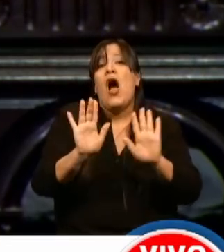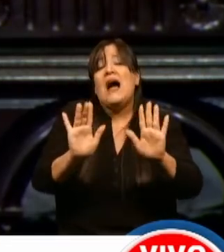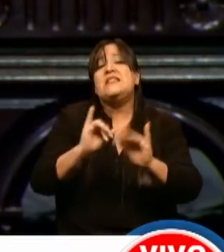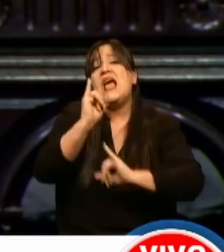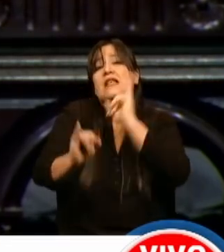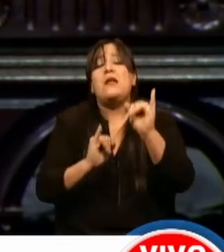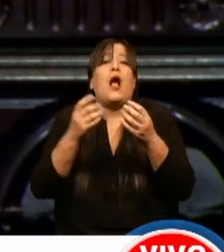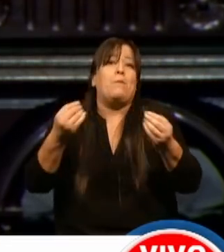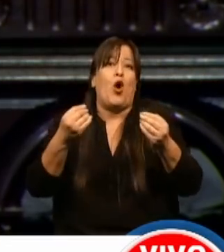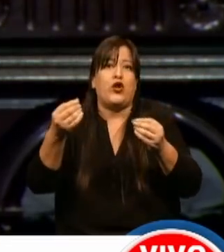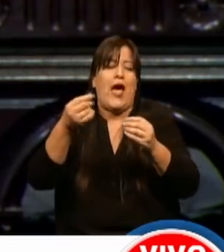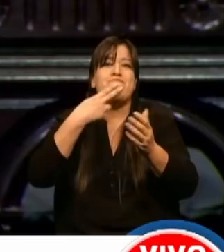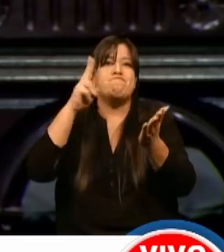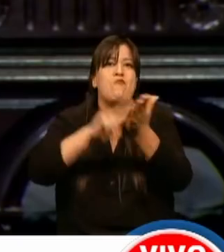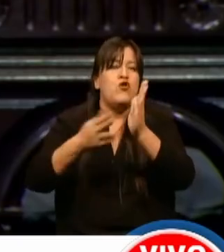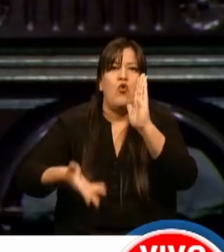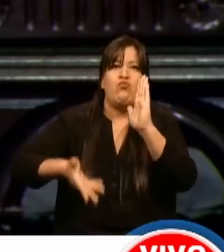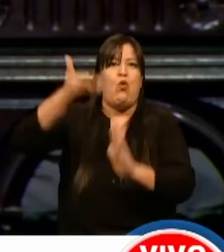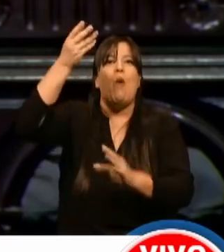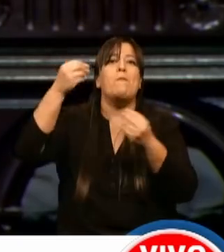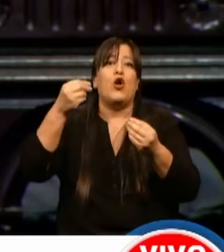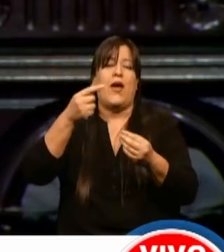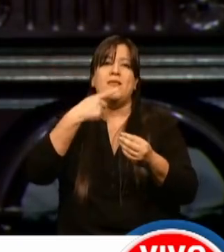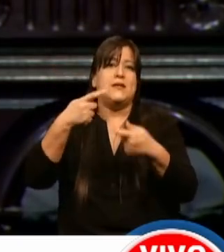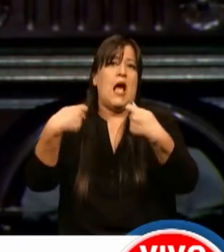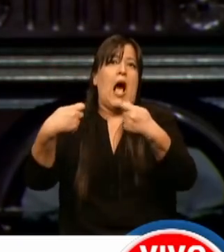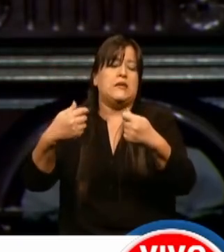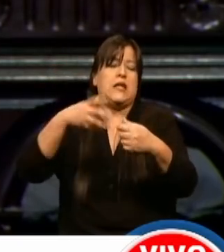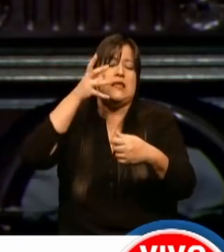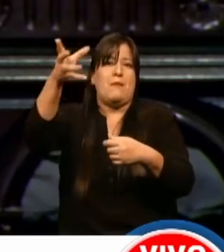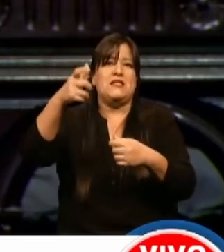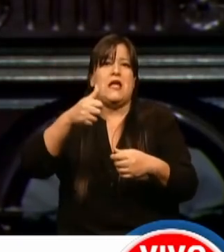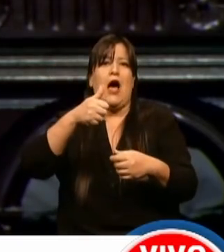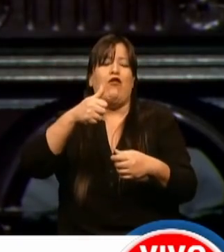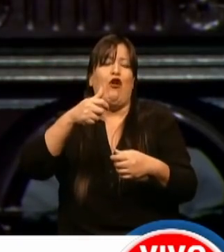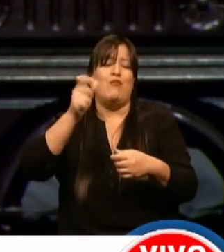qué aumentaban las tarifas en Argentina. Luego,